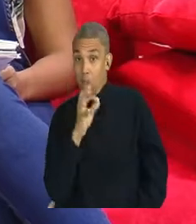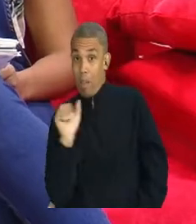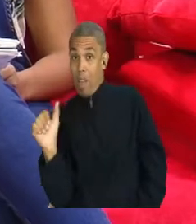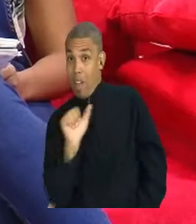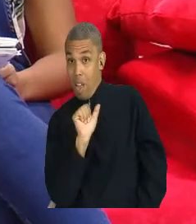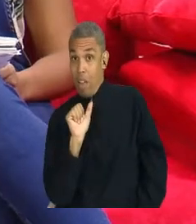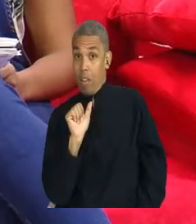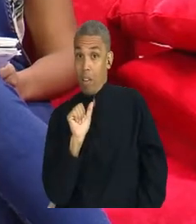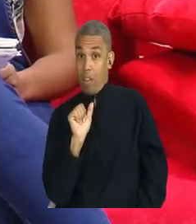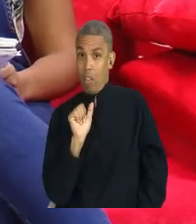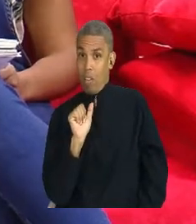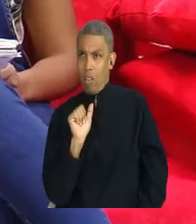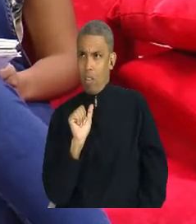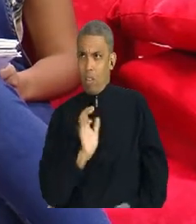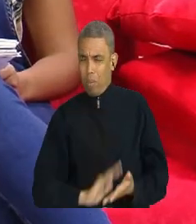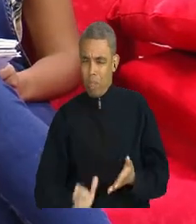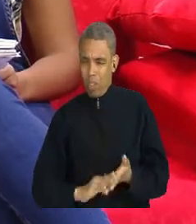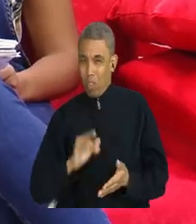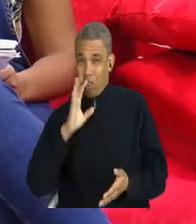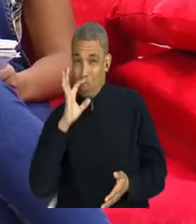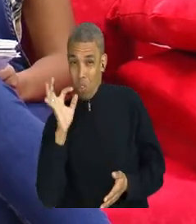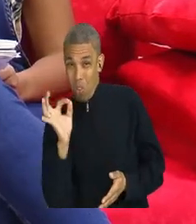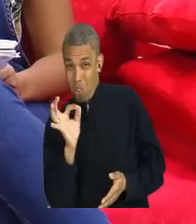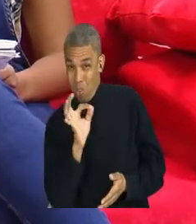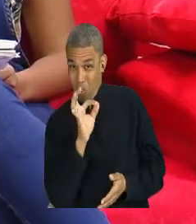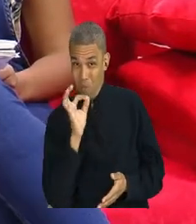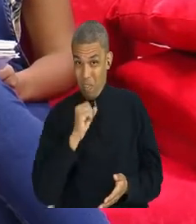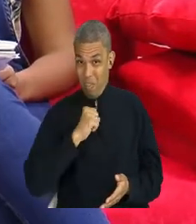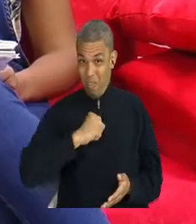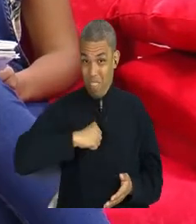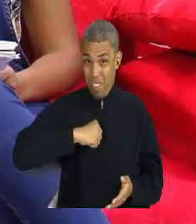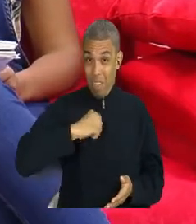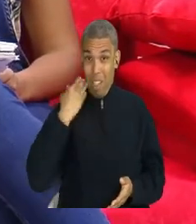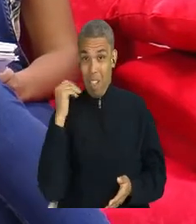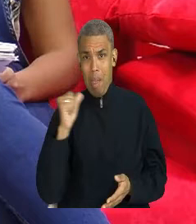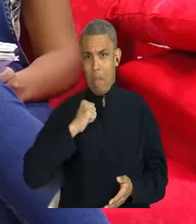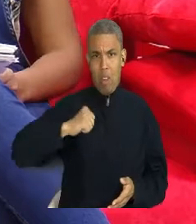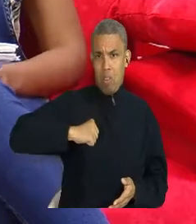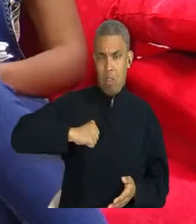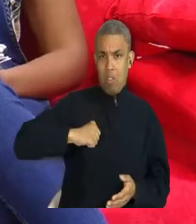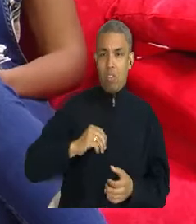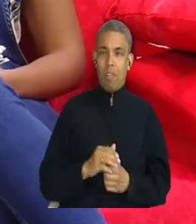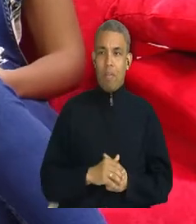no. Hasta el obispo en persona lo tiene, como el toro tiene 2.